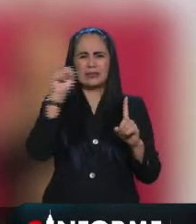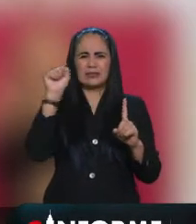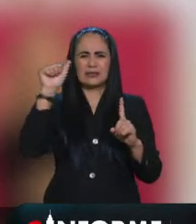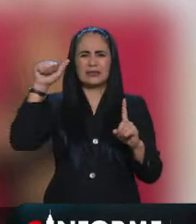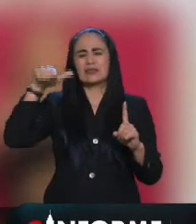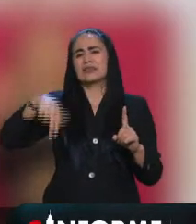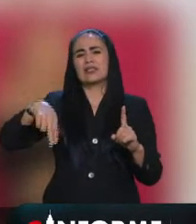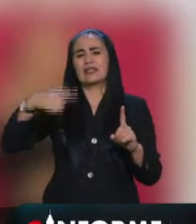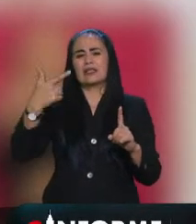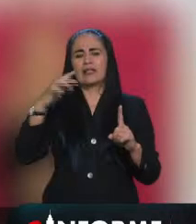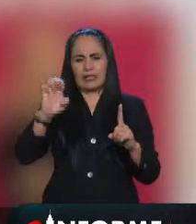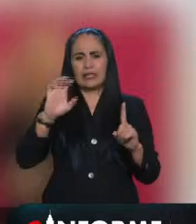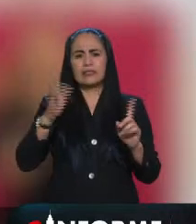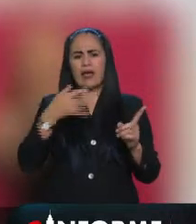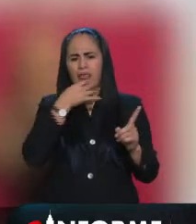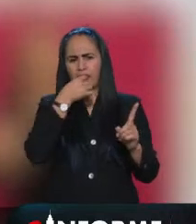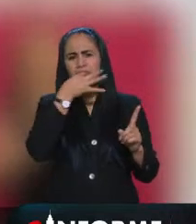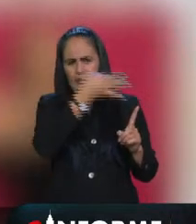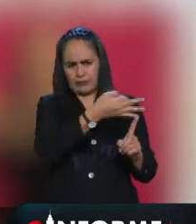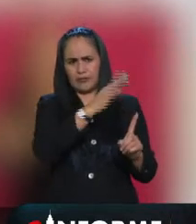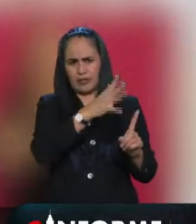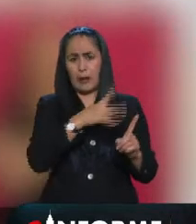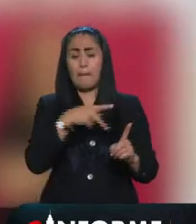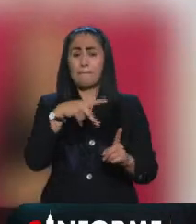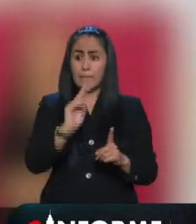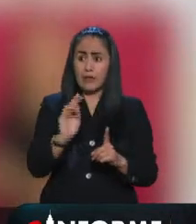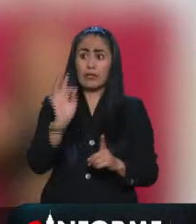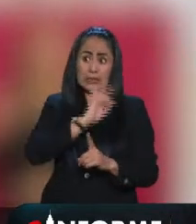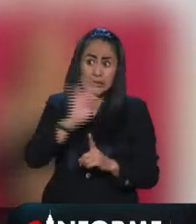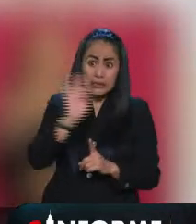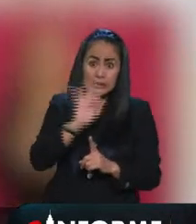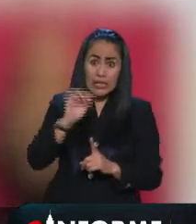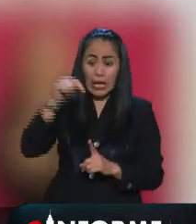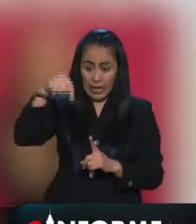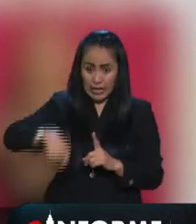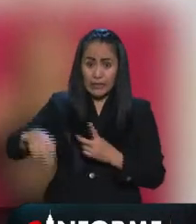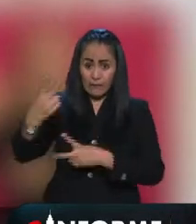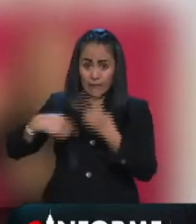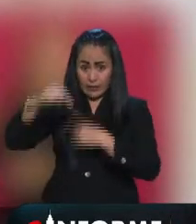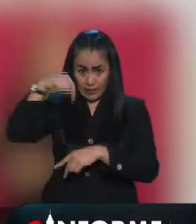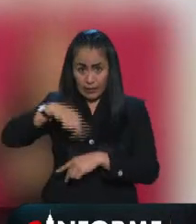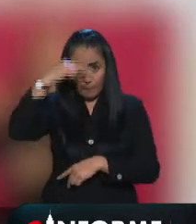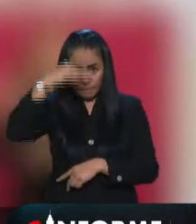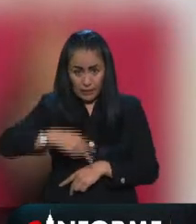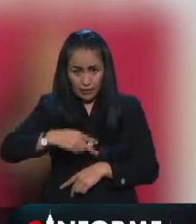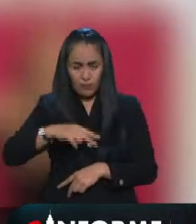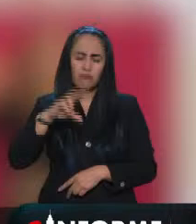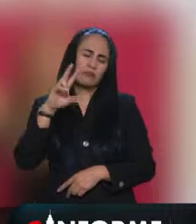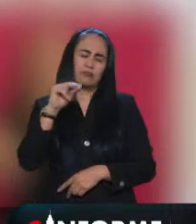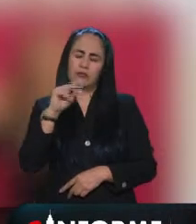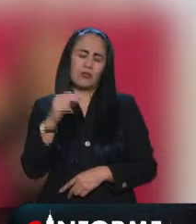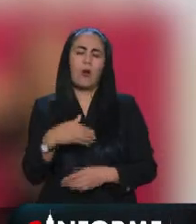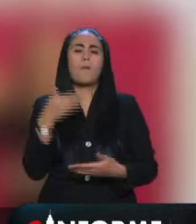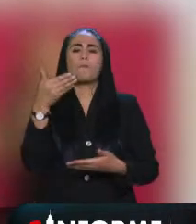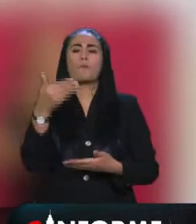solo que en este momento procesalmente no podrían tomar esa opción es un tema de procedimiento